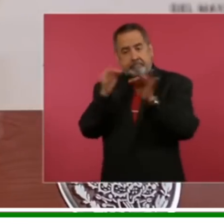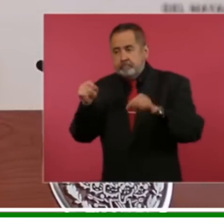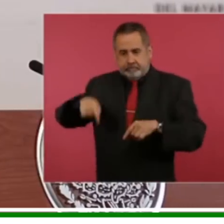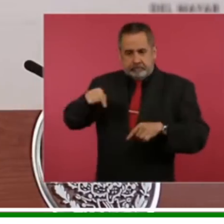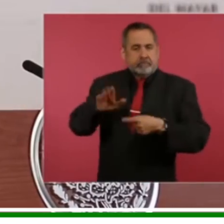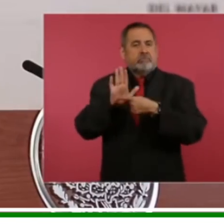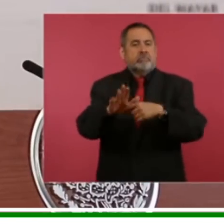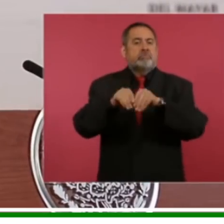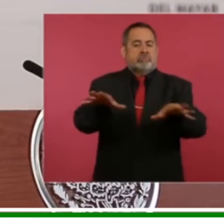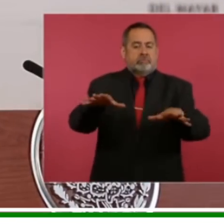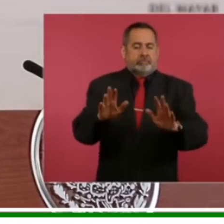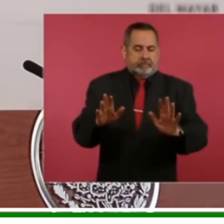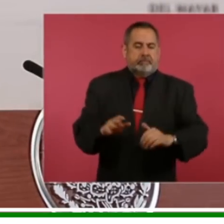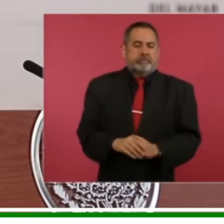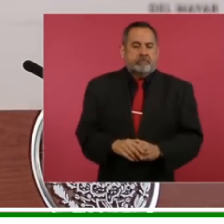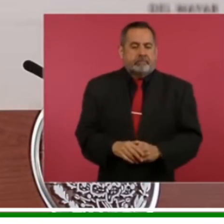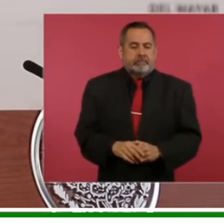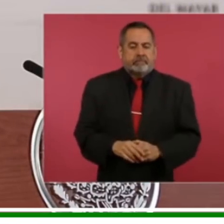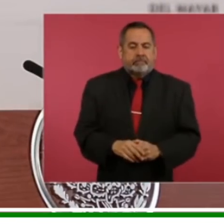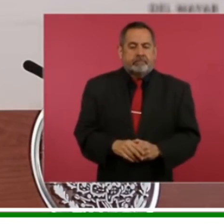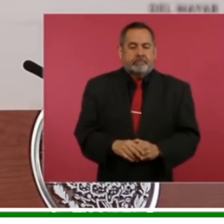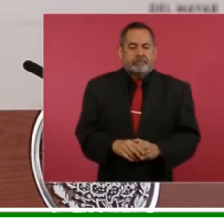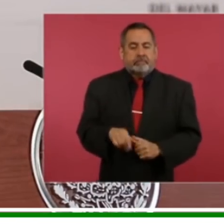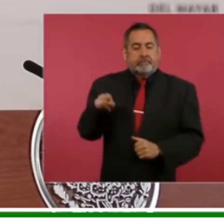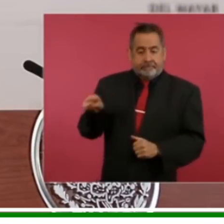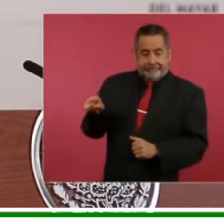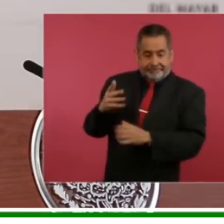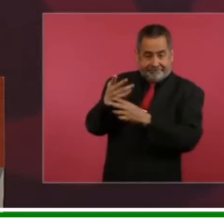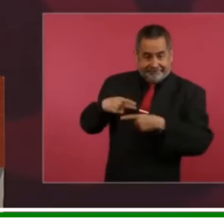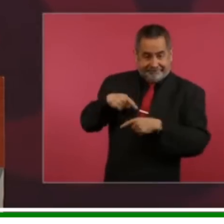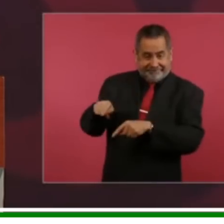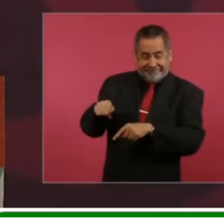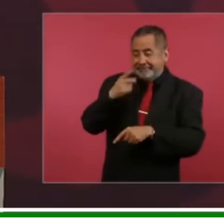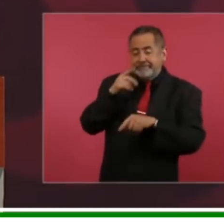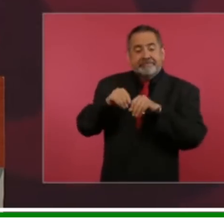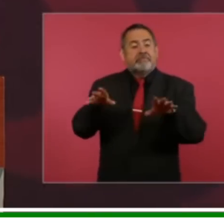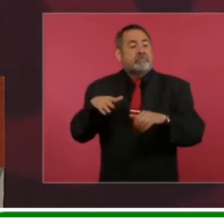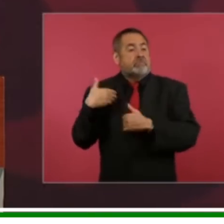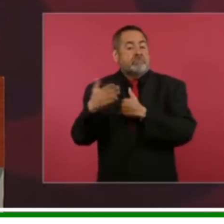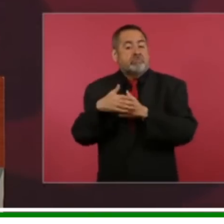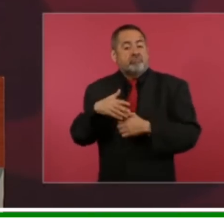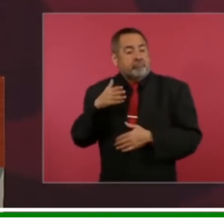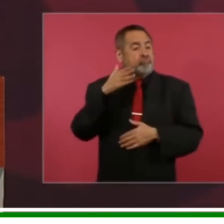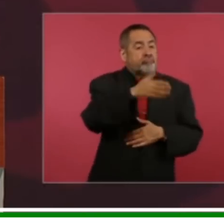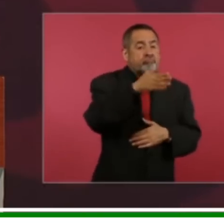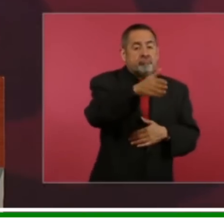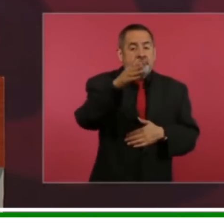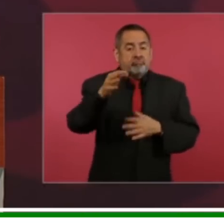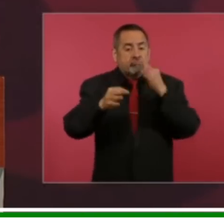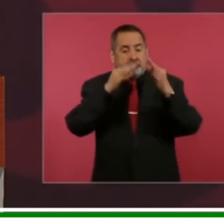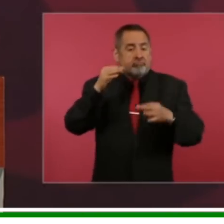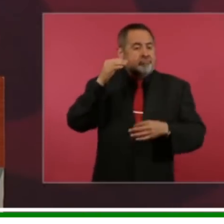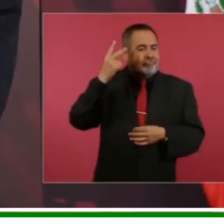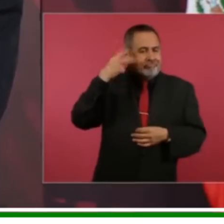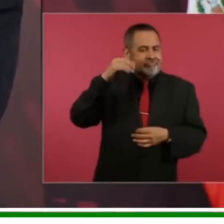robar impuestos, él sí puede robar al pueblo de México e inclusive ha invitado a